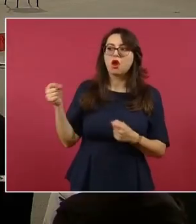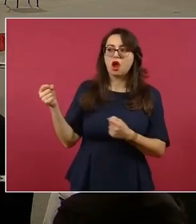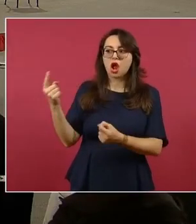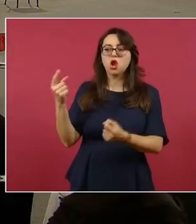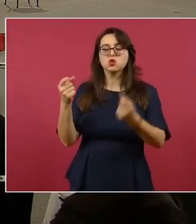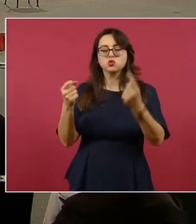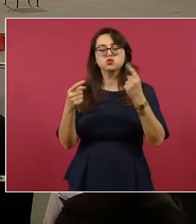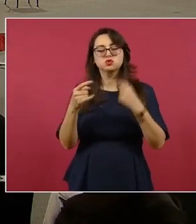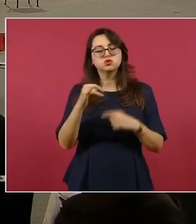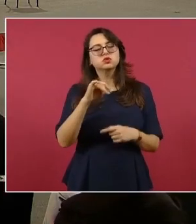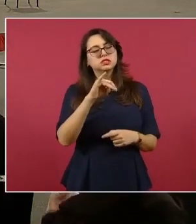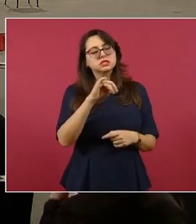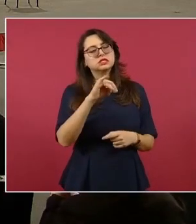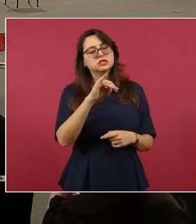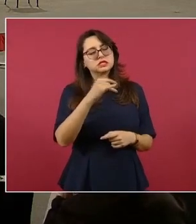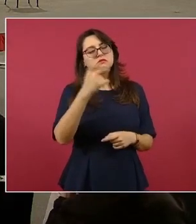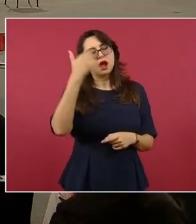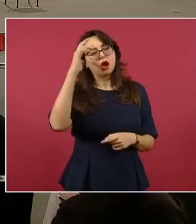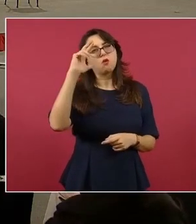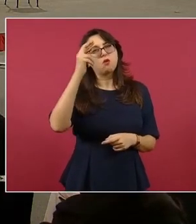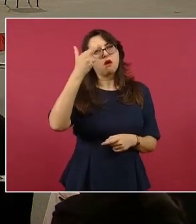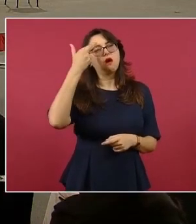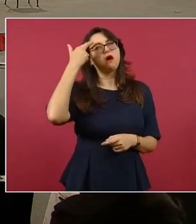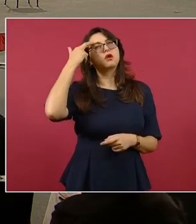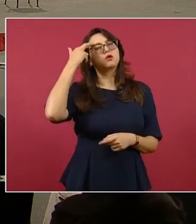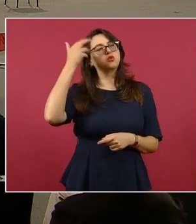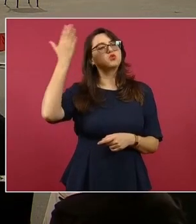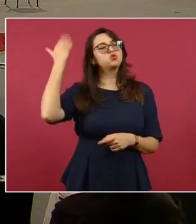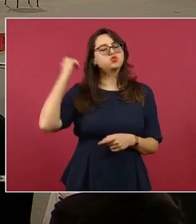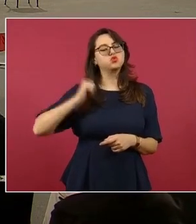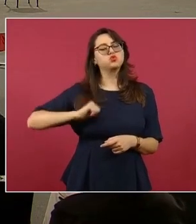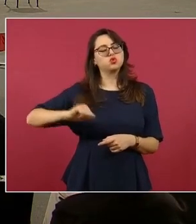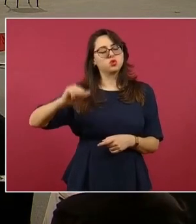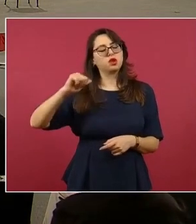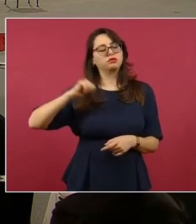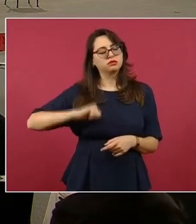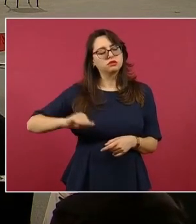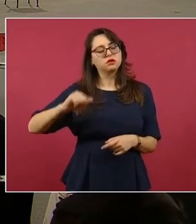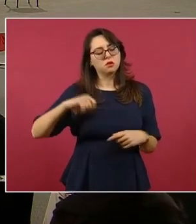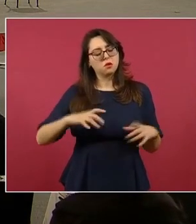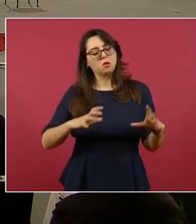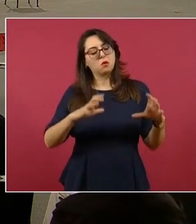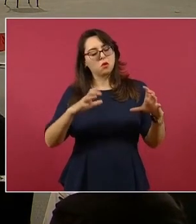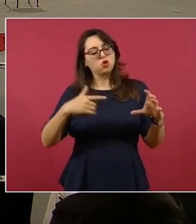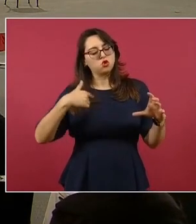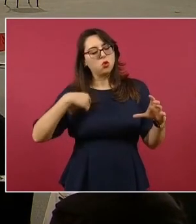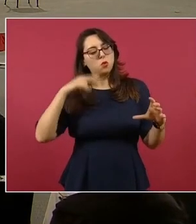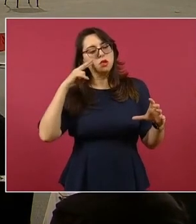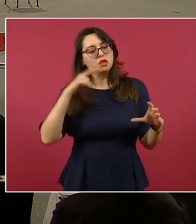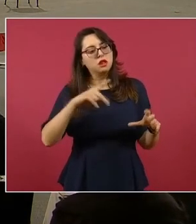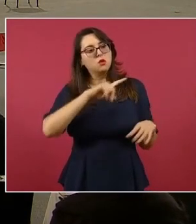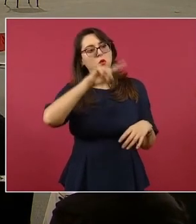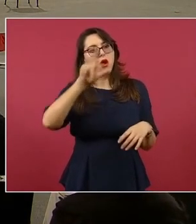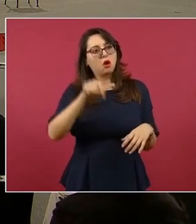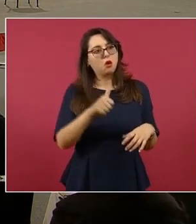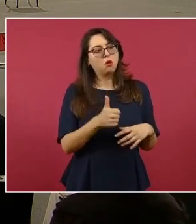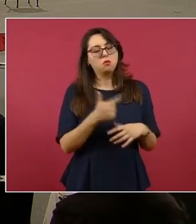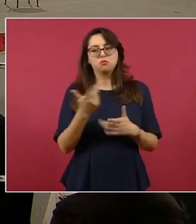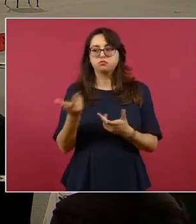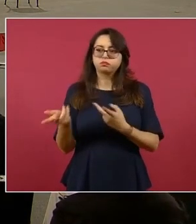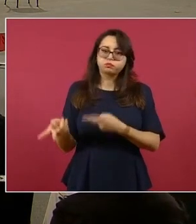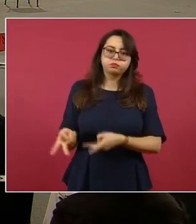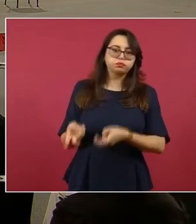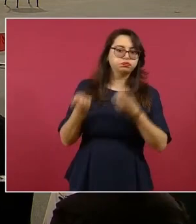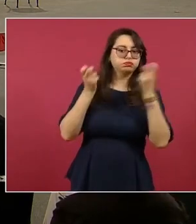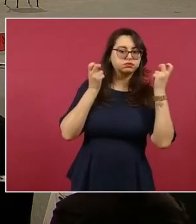vieron la pieza y de cómo llegaron con engaños a llevarse este monolito. Gracias a las gestiones